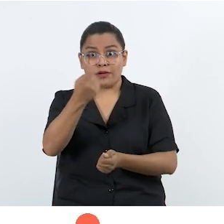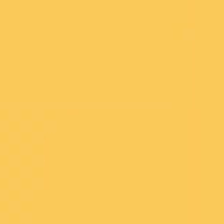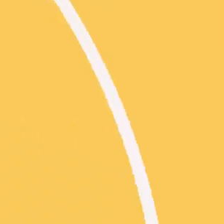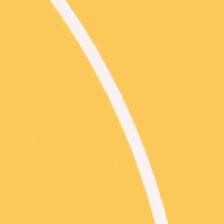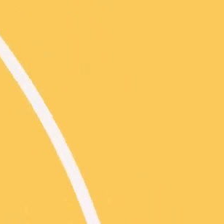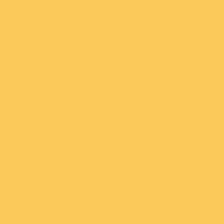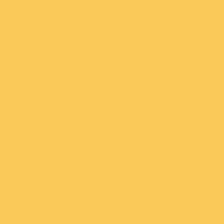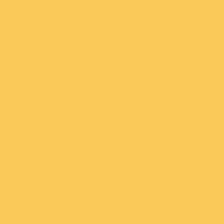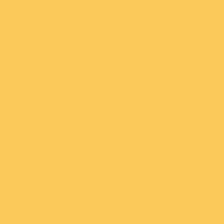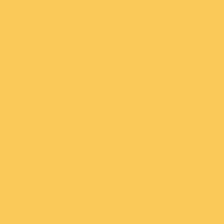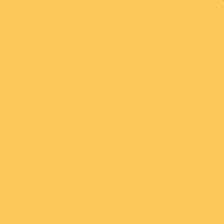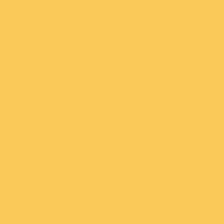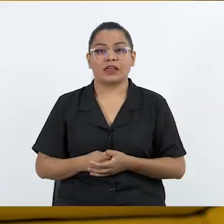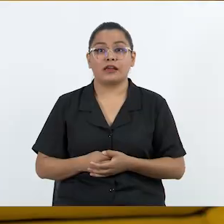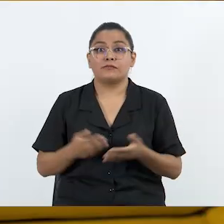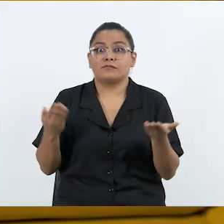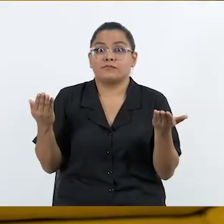otros.